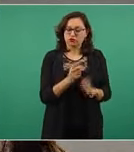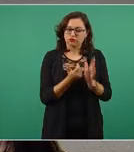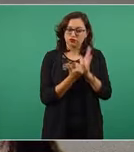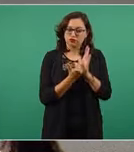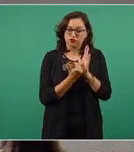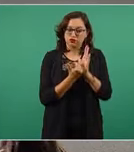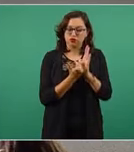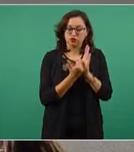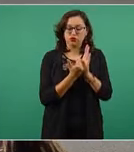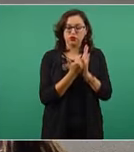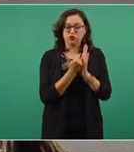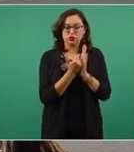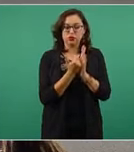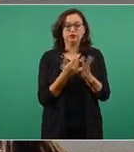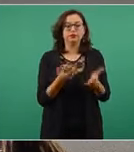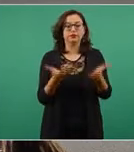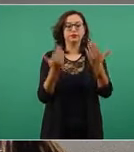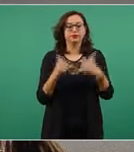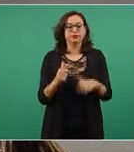Aquí llegamos.